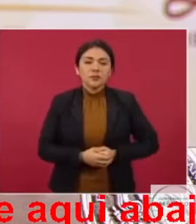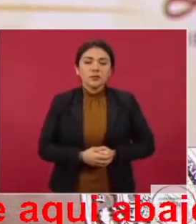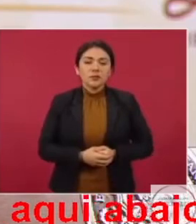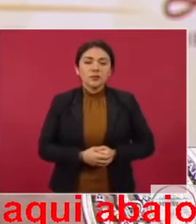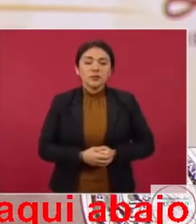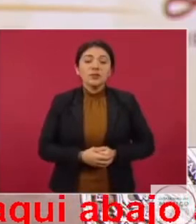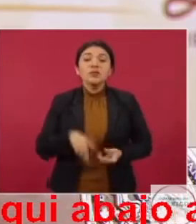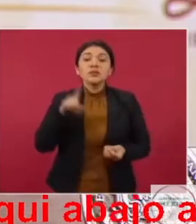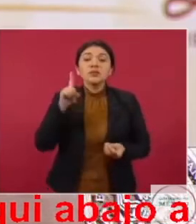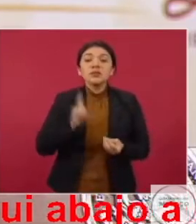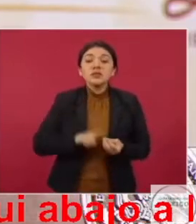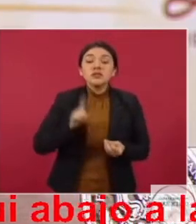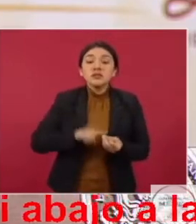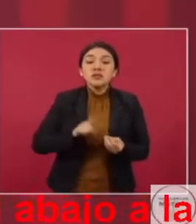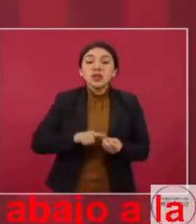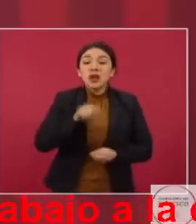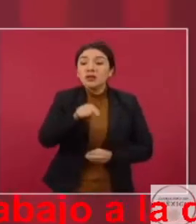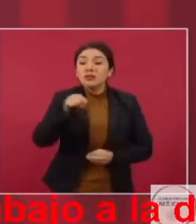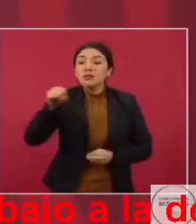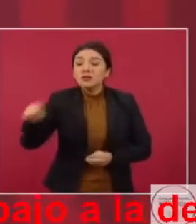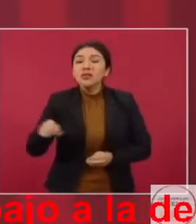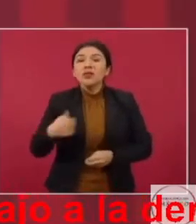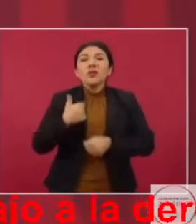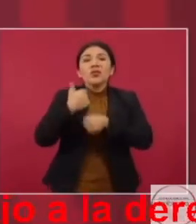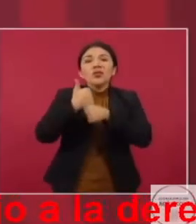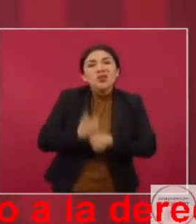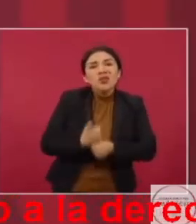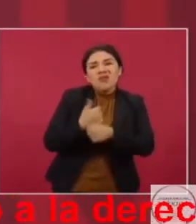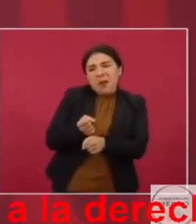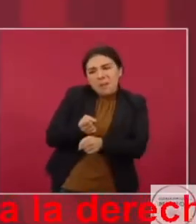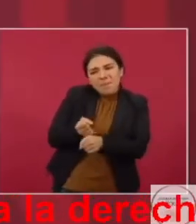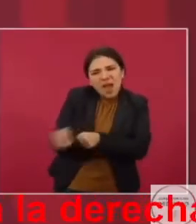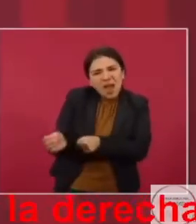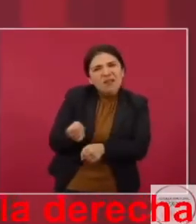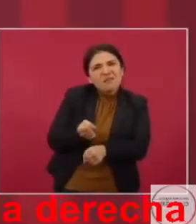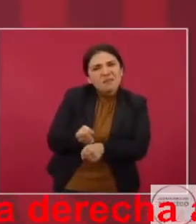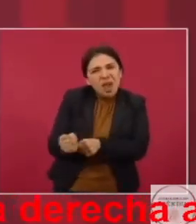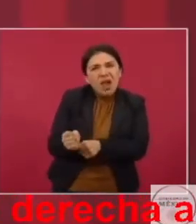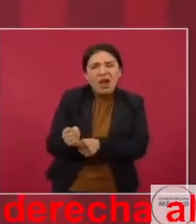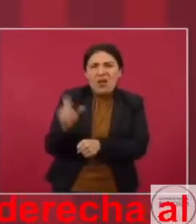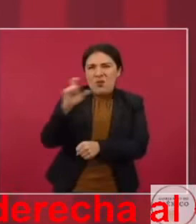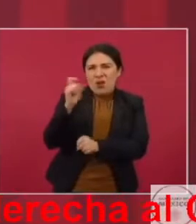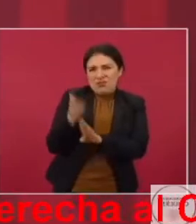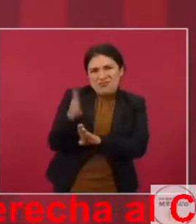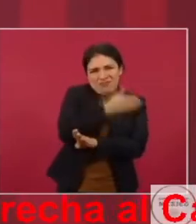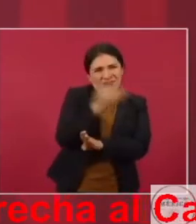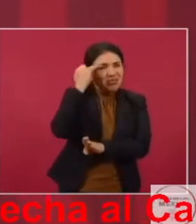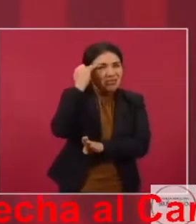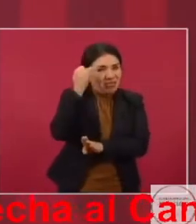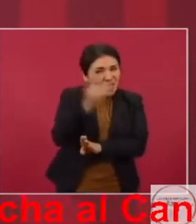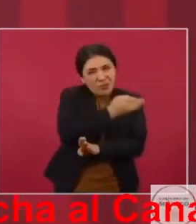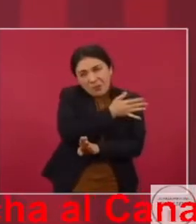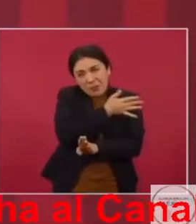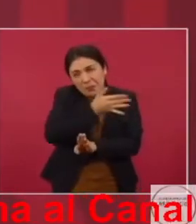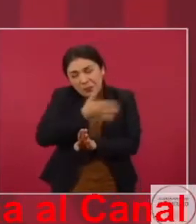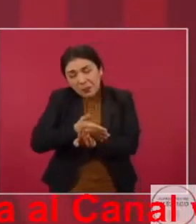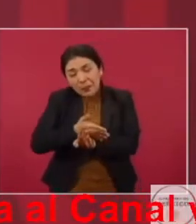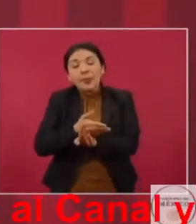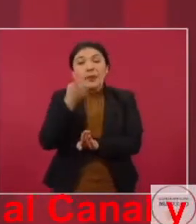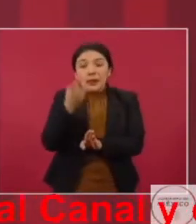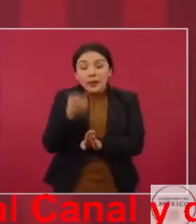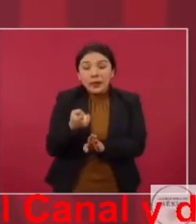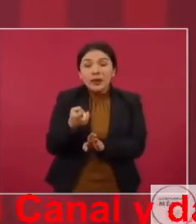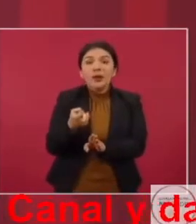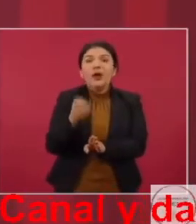quienes fueron víctimas de tortura durante este periodo y